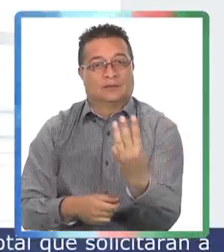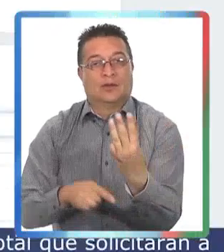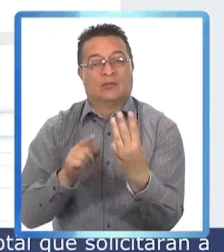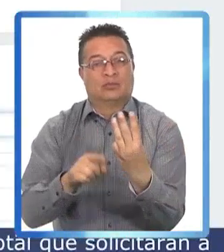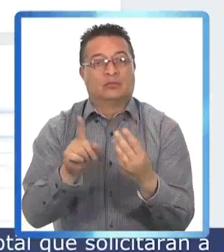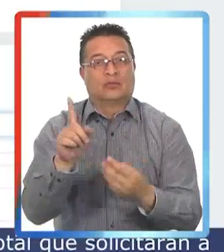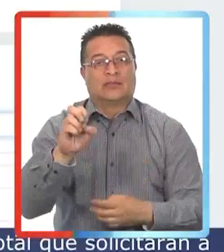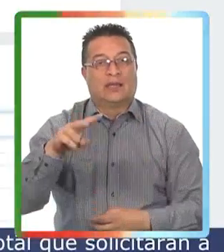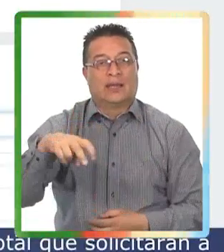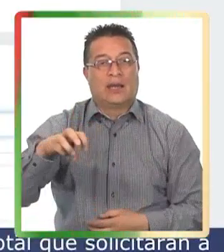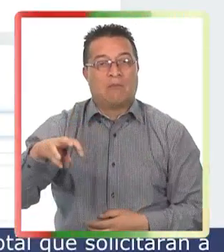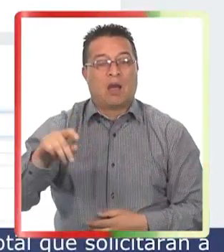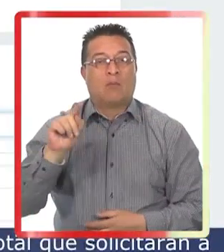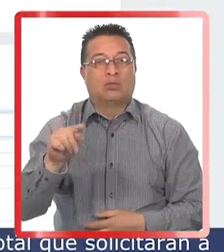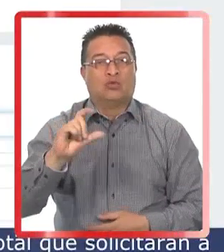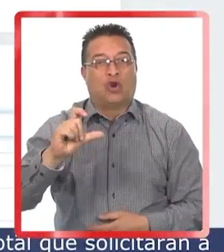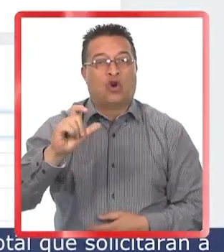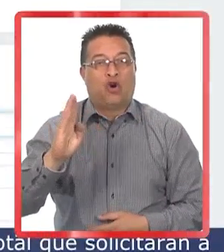web